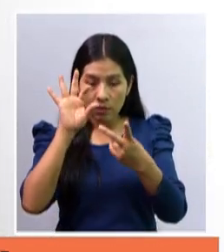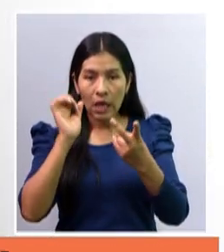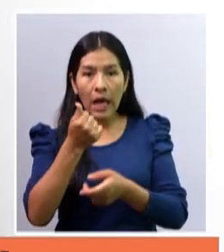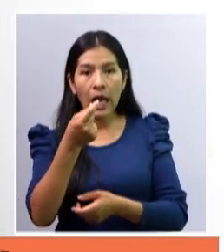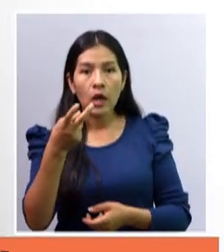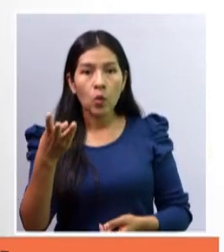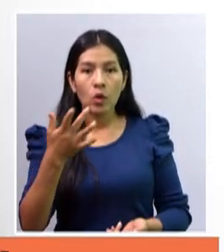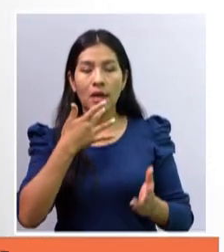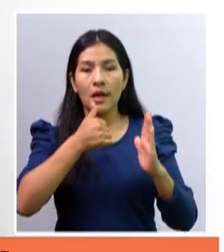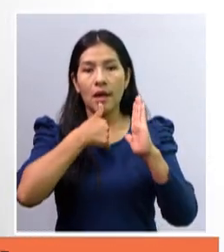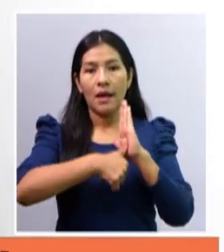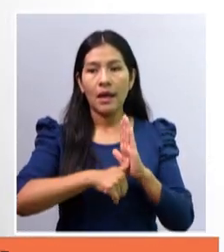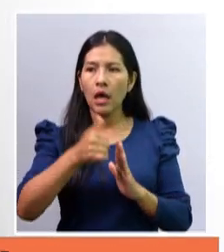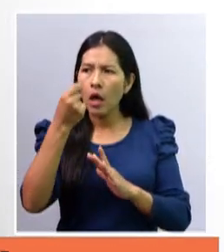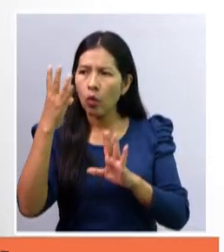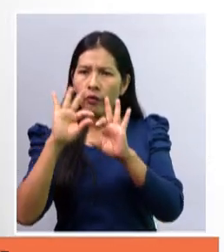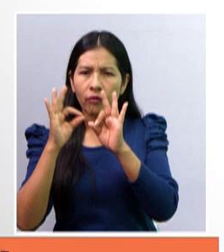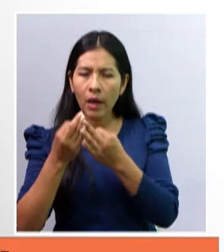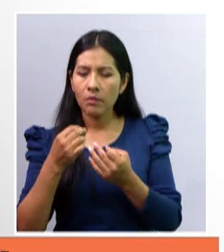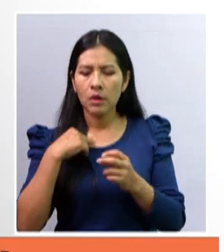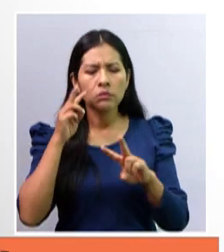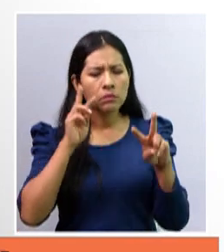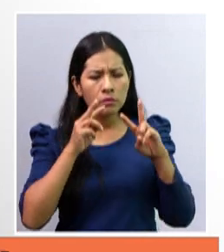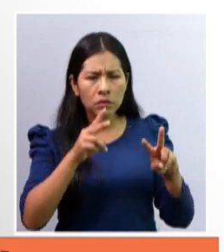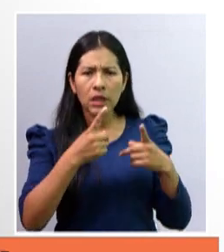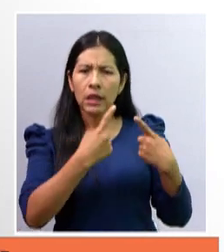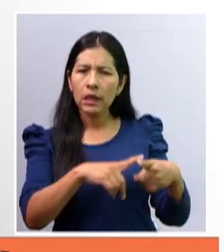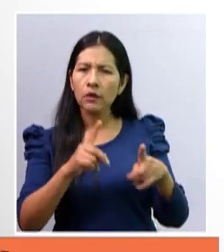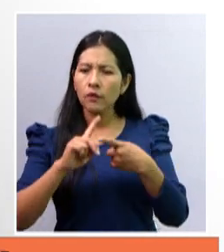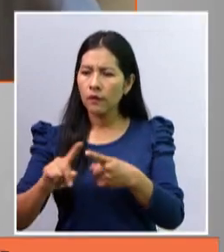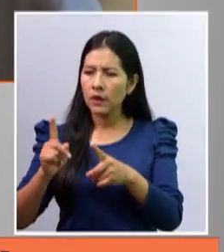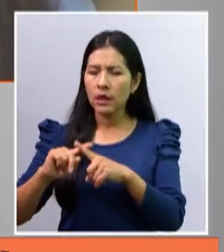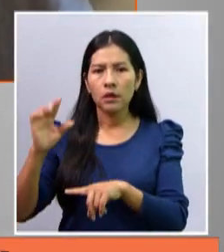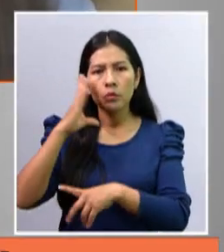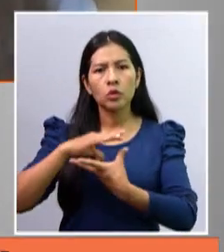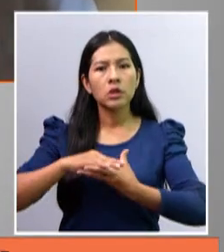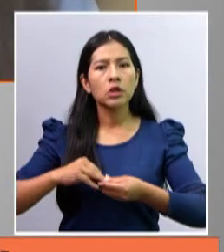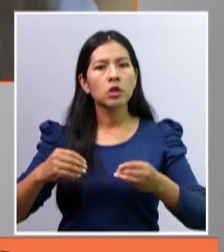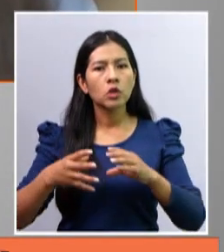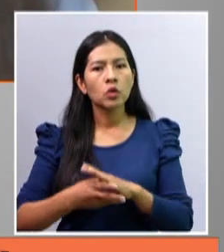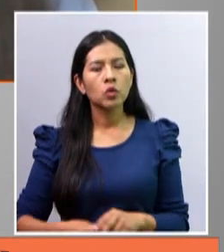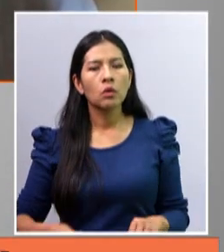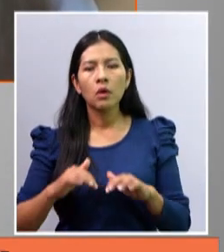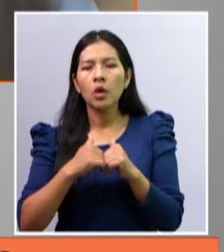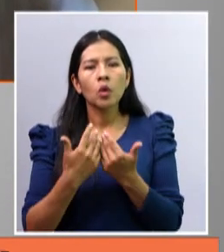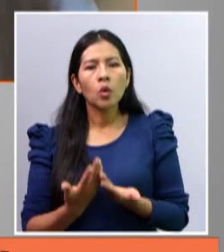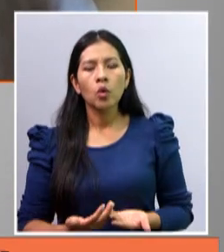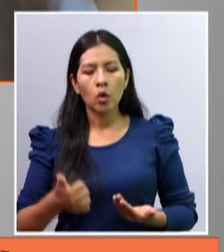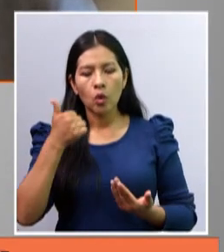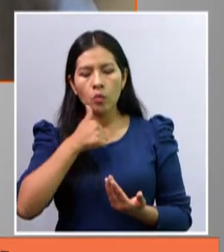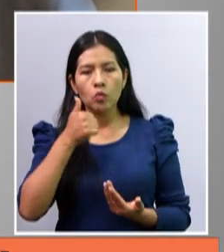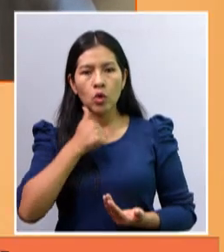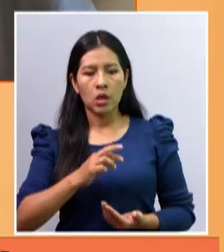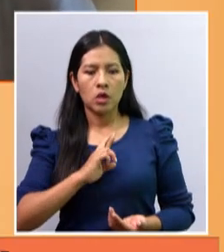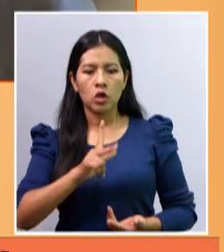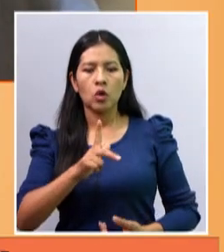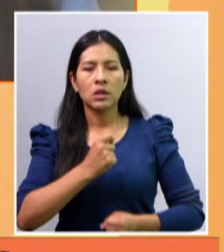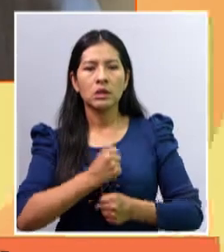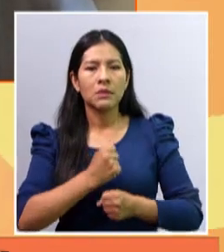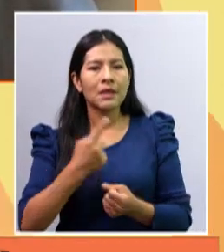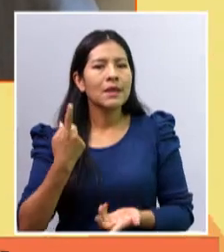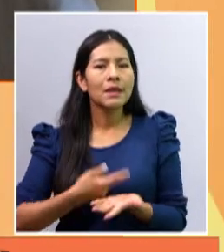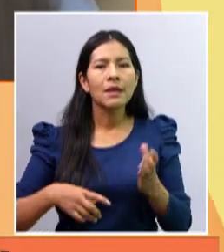ellas por algunos familiares y ver un poco los matices distintos y cómo había sido el rol de estas mujeres en ese sentido